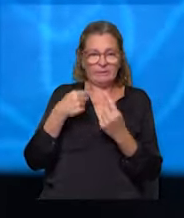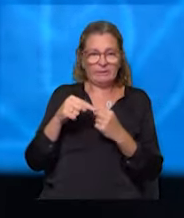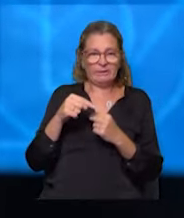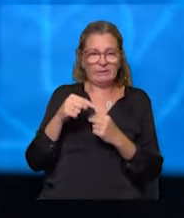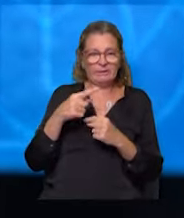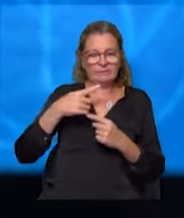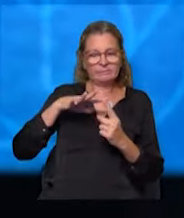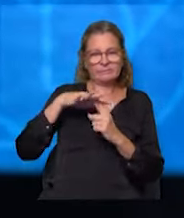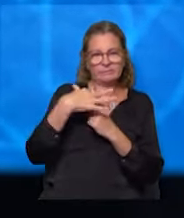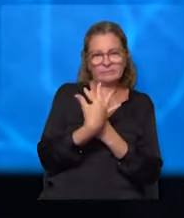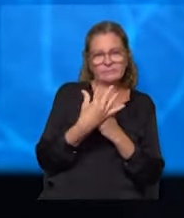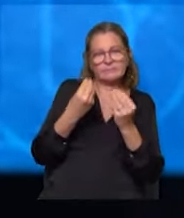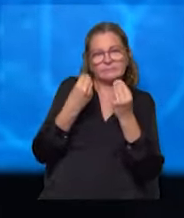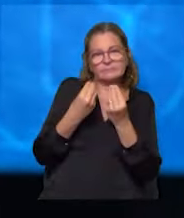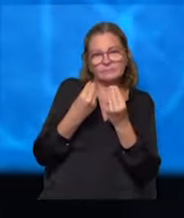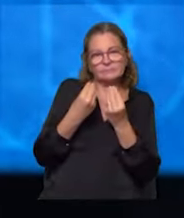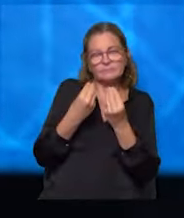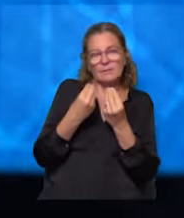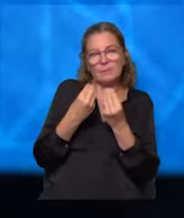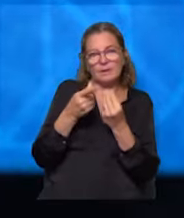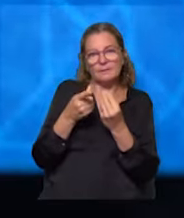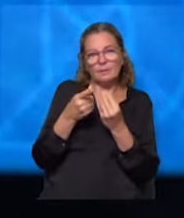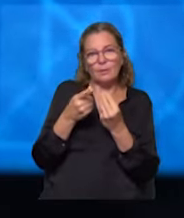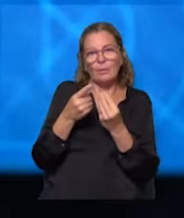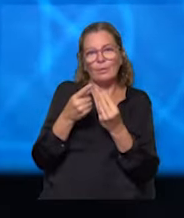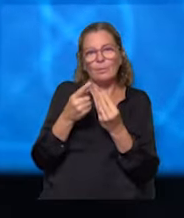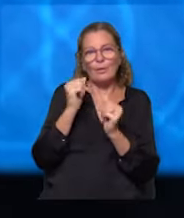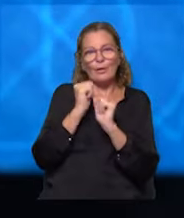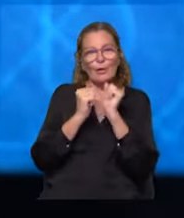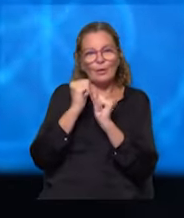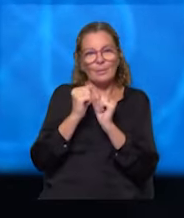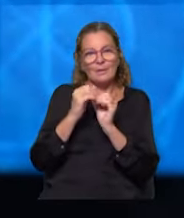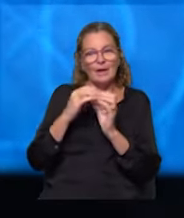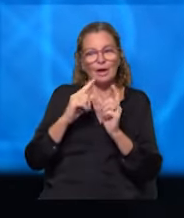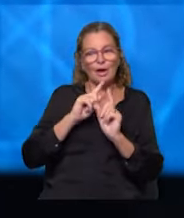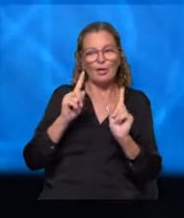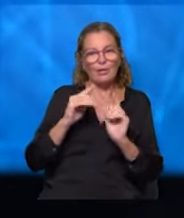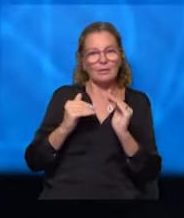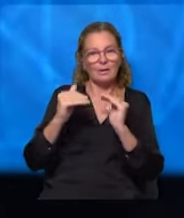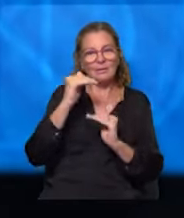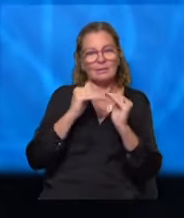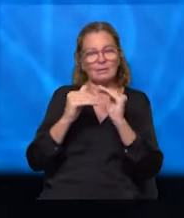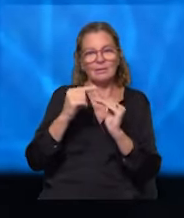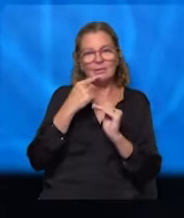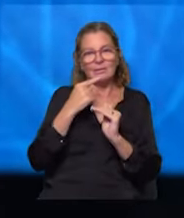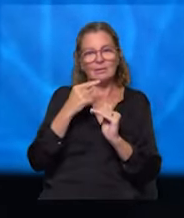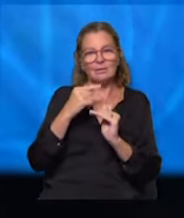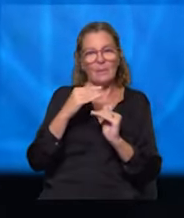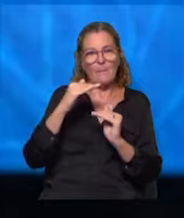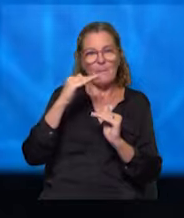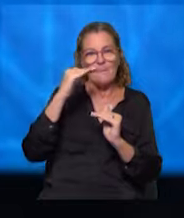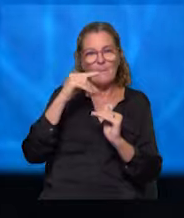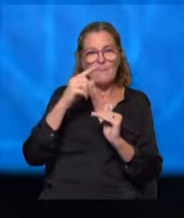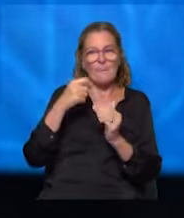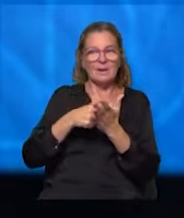condiciones también propicias para eso en cuanto a que una economía que no crece genera menos presión a